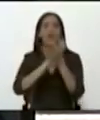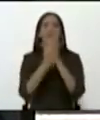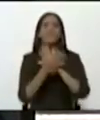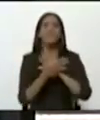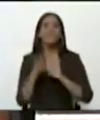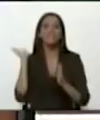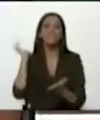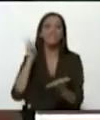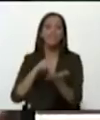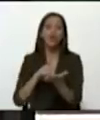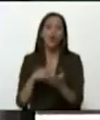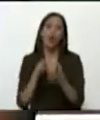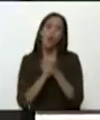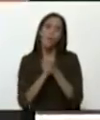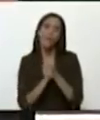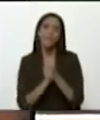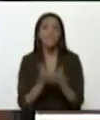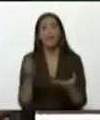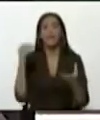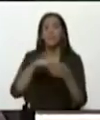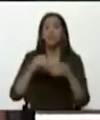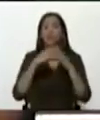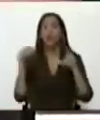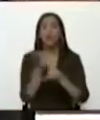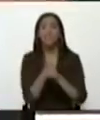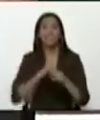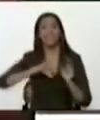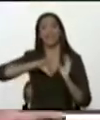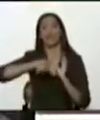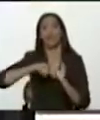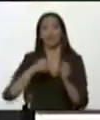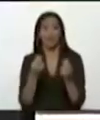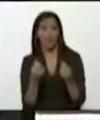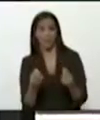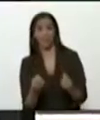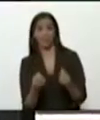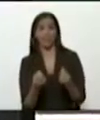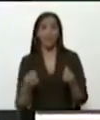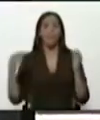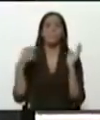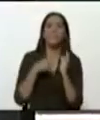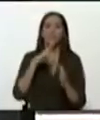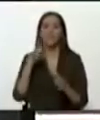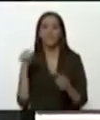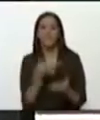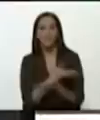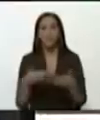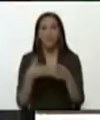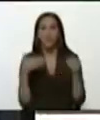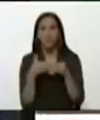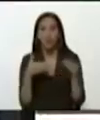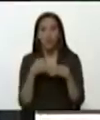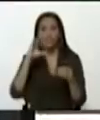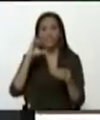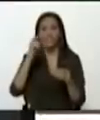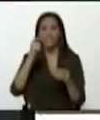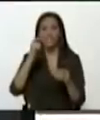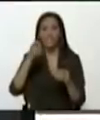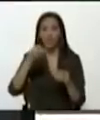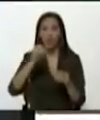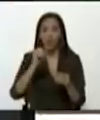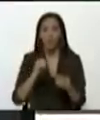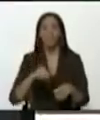compadre. Estás metido en todos los golpes, te estás robando toda la plata. 1.200 millones de dólares de Cisco. 380